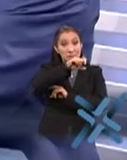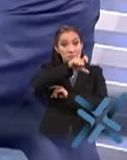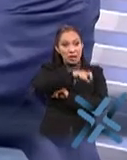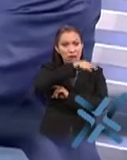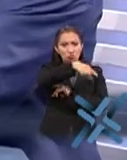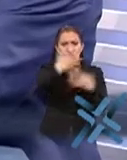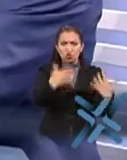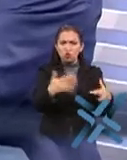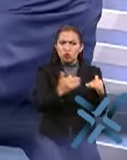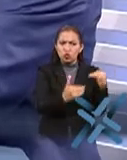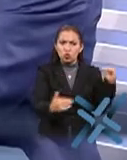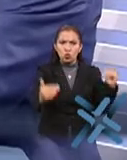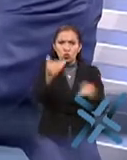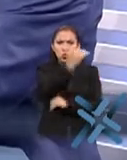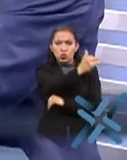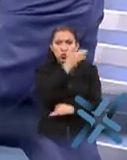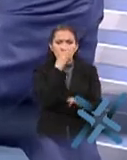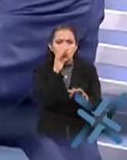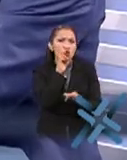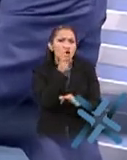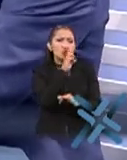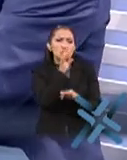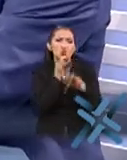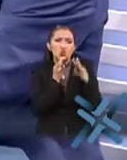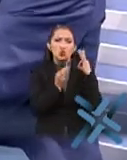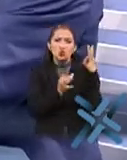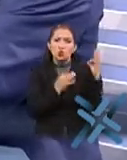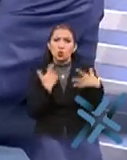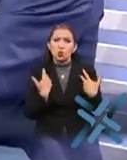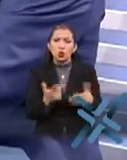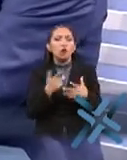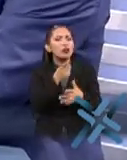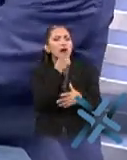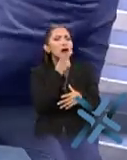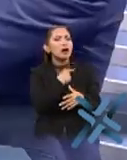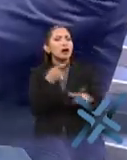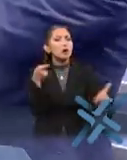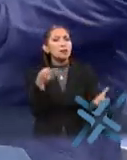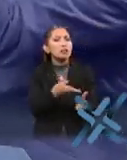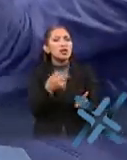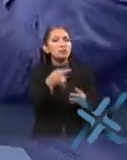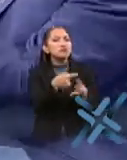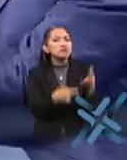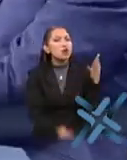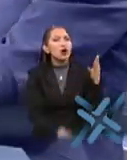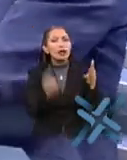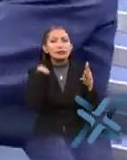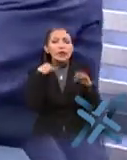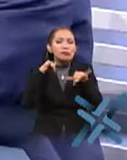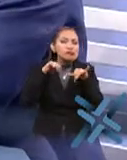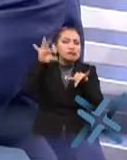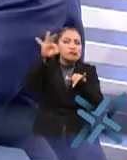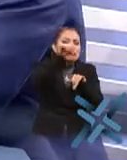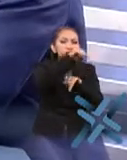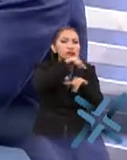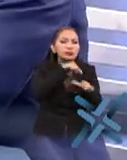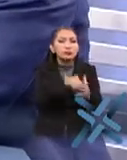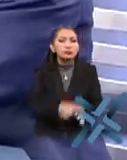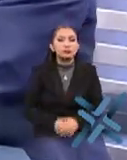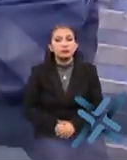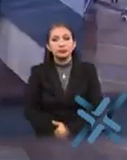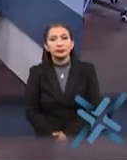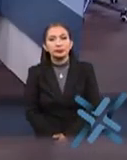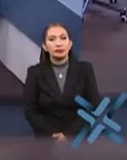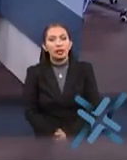genera información noticiosa precisamente. Y bueno, platíquenos cuáles son los objetivos y este mapeo para que la gente lo entienda.